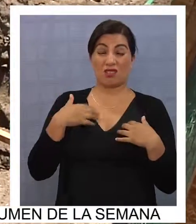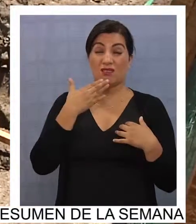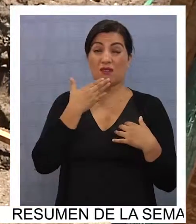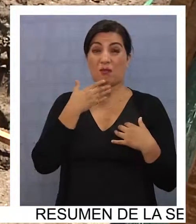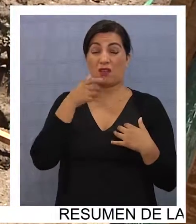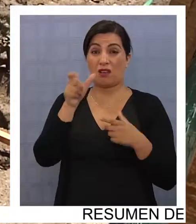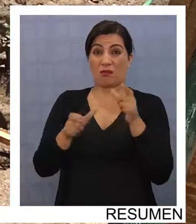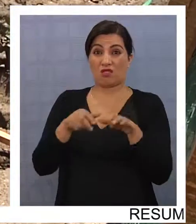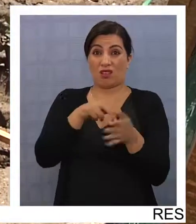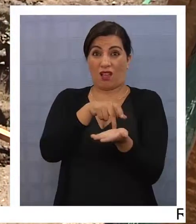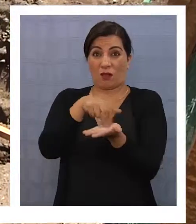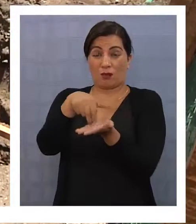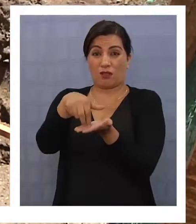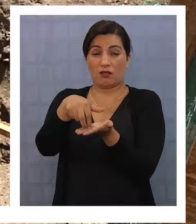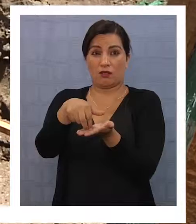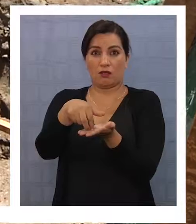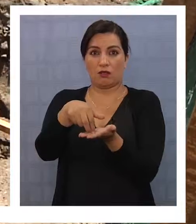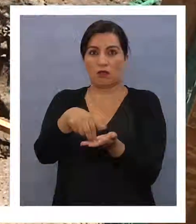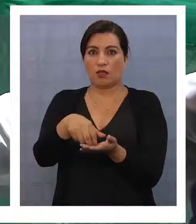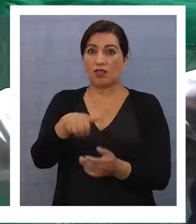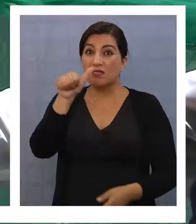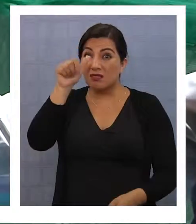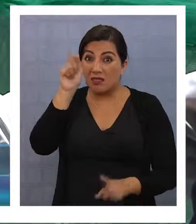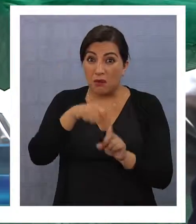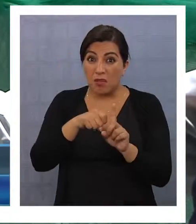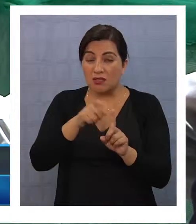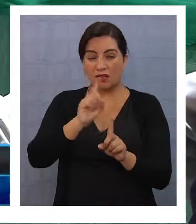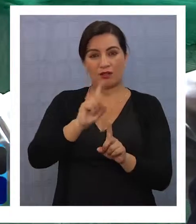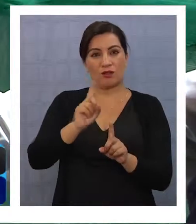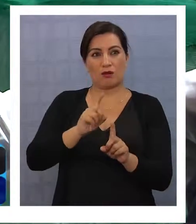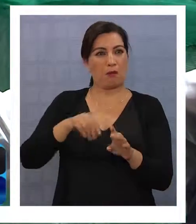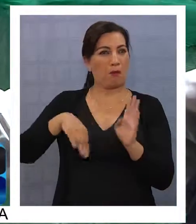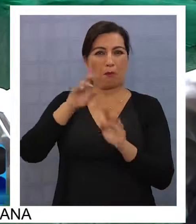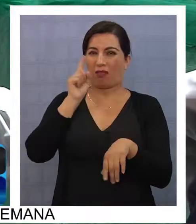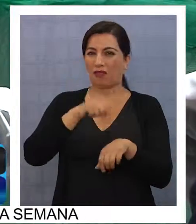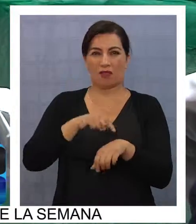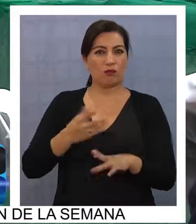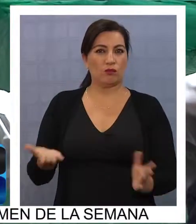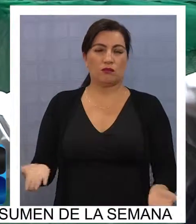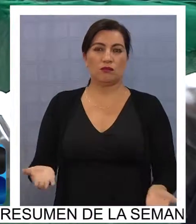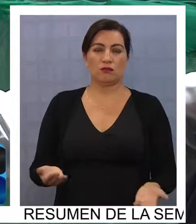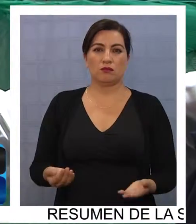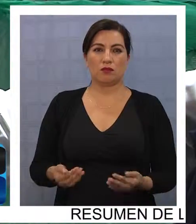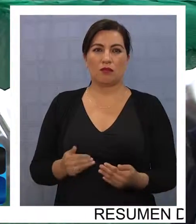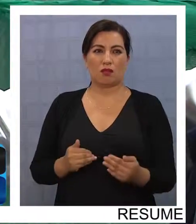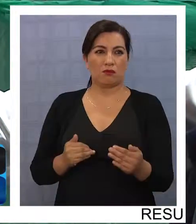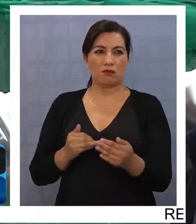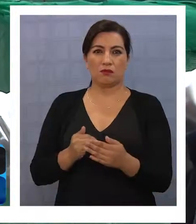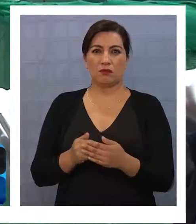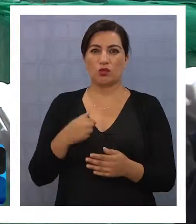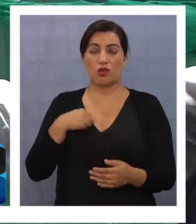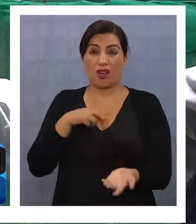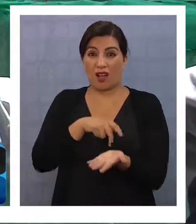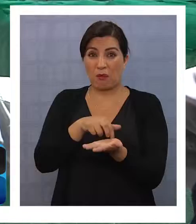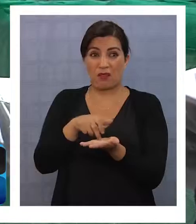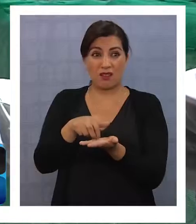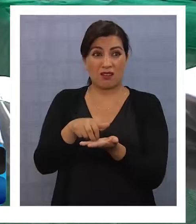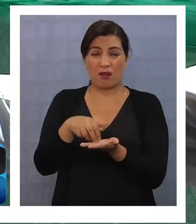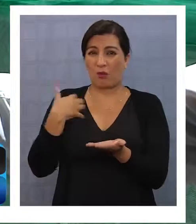peatones. Nos lleva seis meses, lleva mucho más tiempo, entonces genera un problema grande como ustedes transitar por acá,